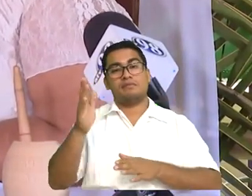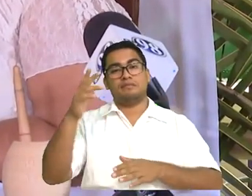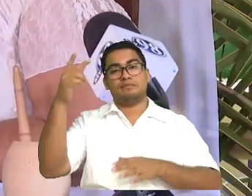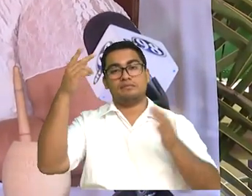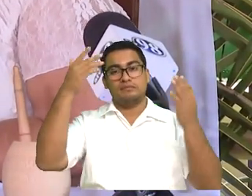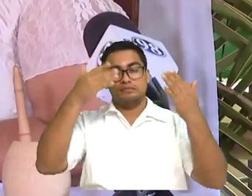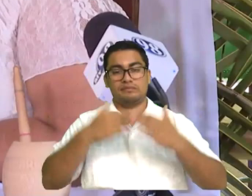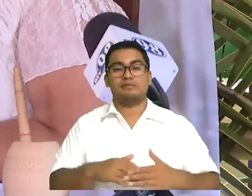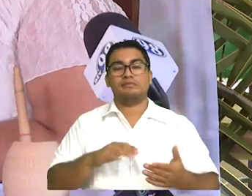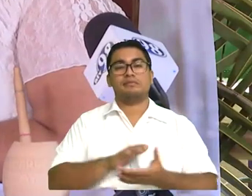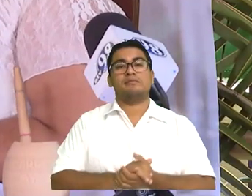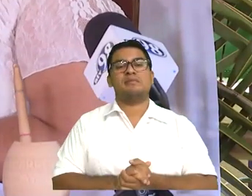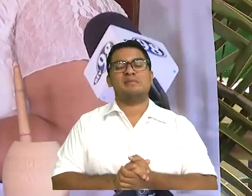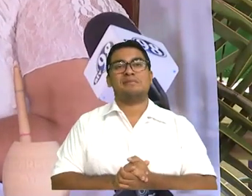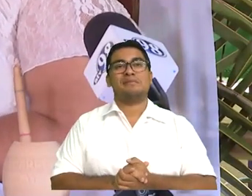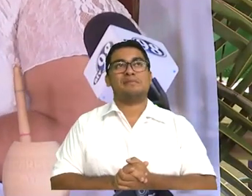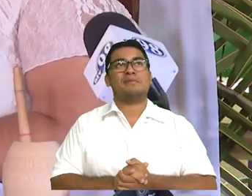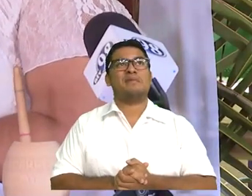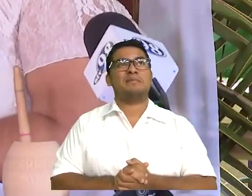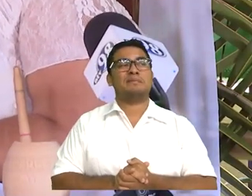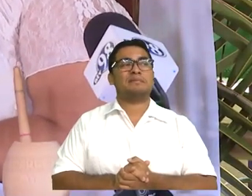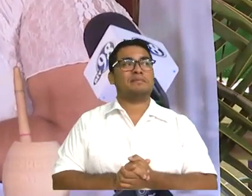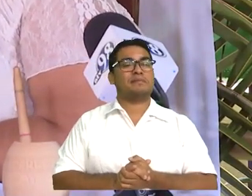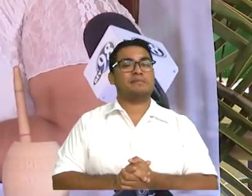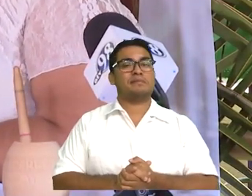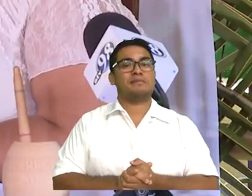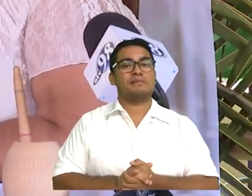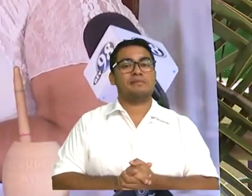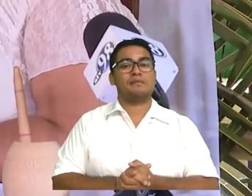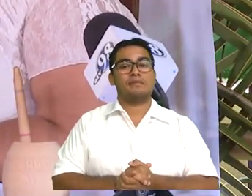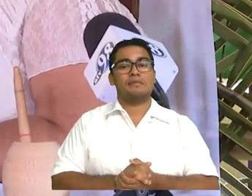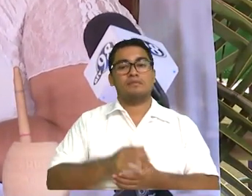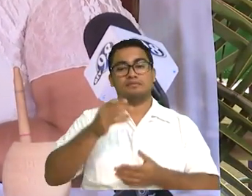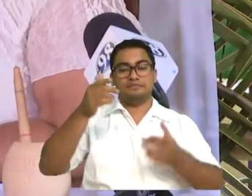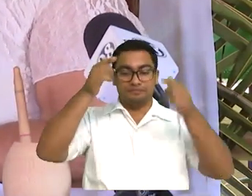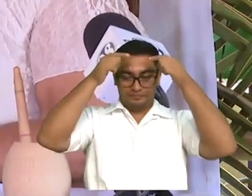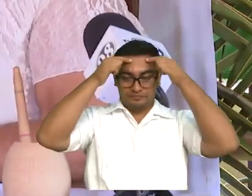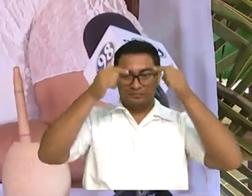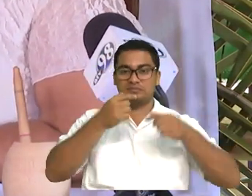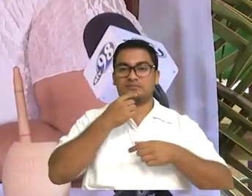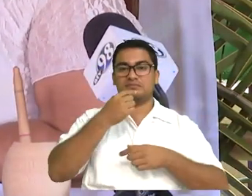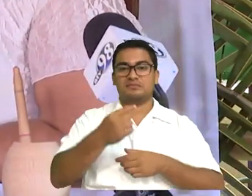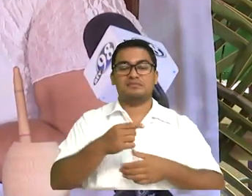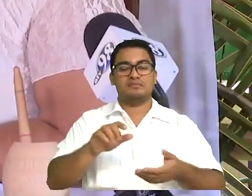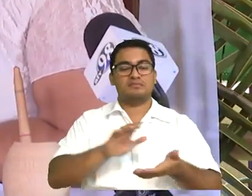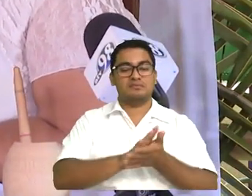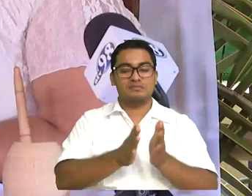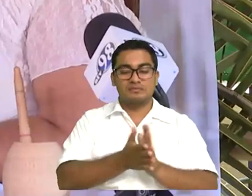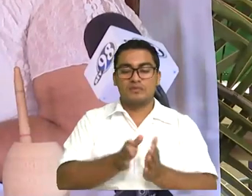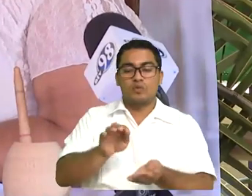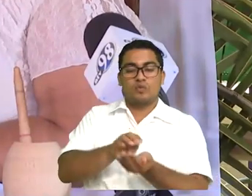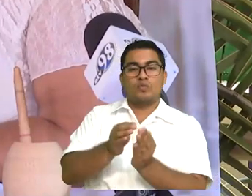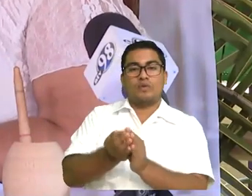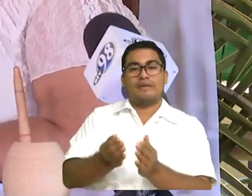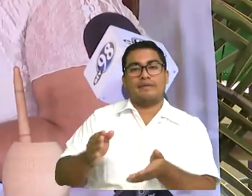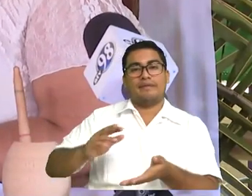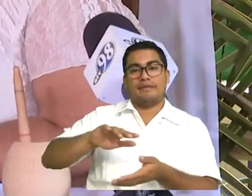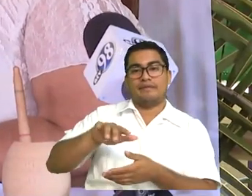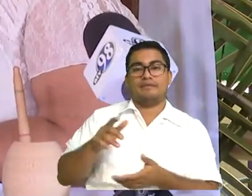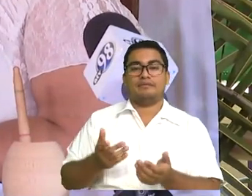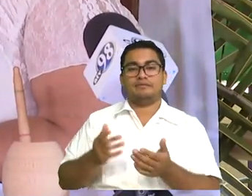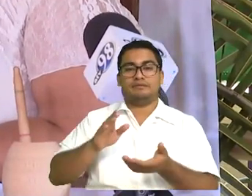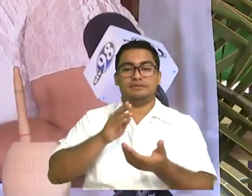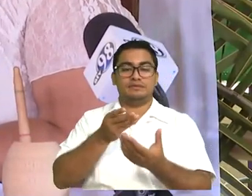noche. Estamos ofreciendo en el Tiangue Hugo Chávez guirilas con cuajada y crema, guirilas con